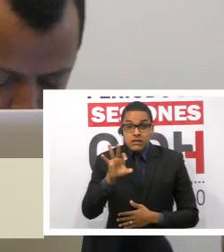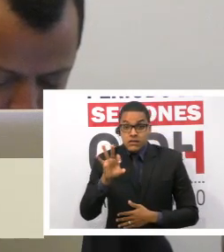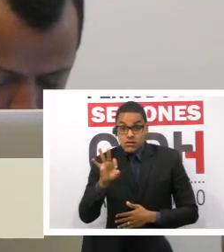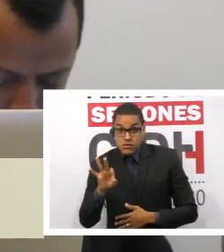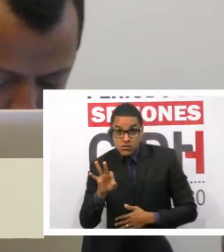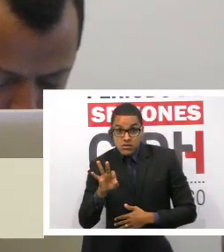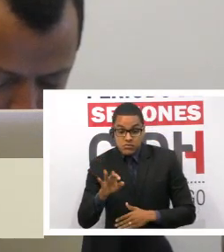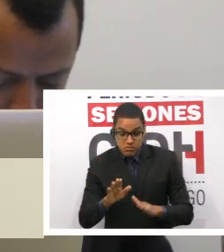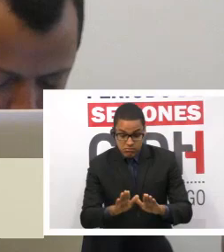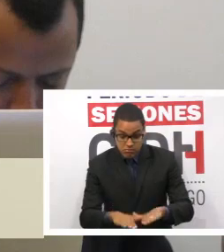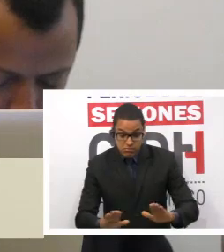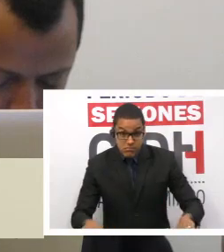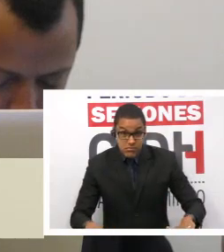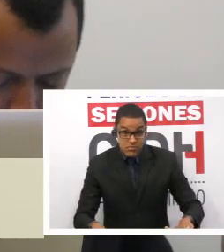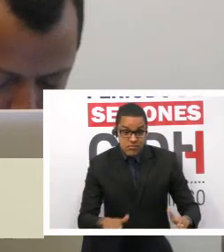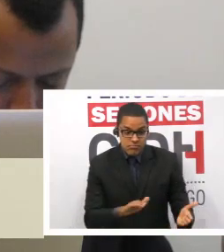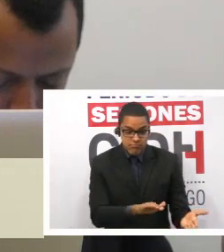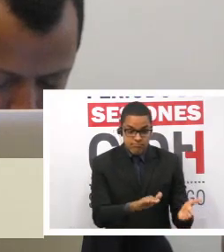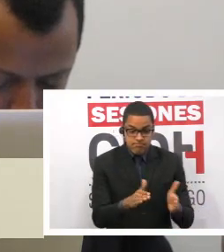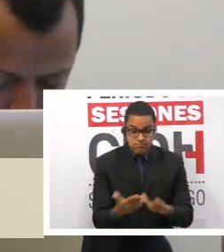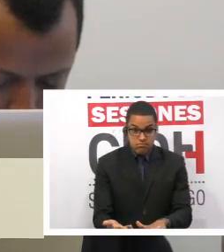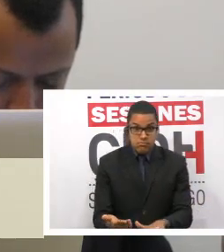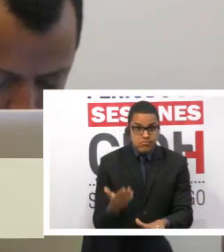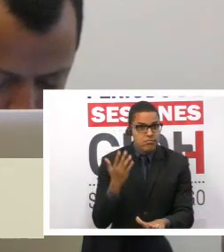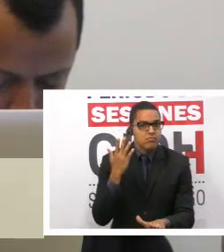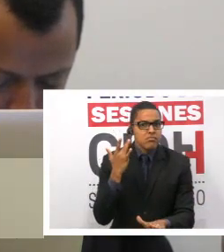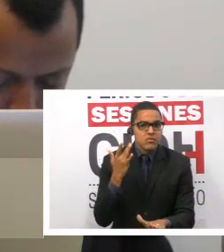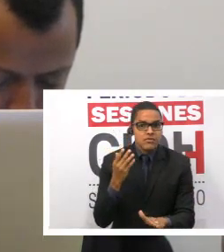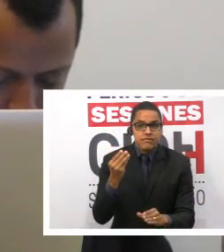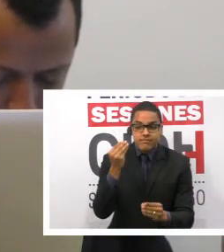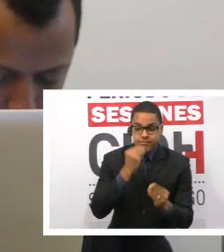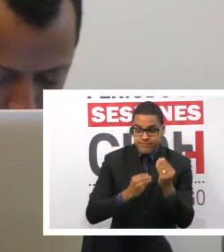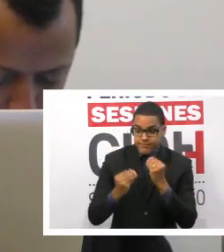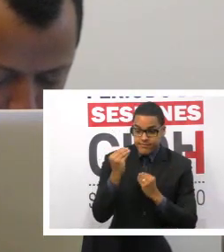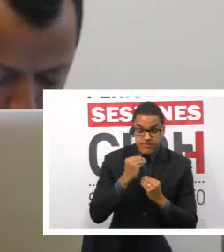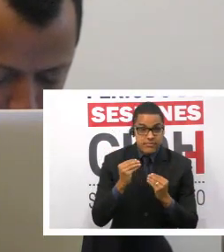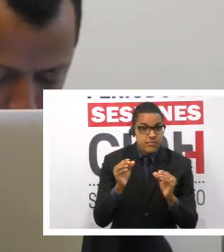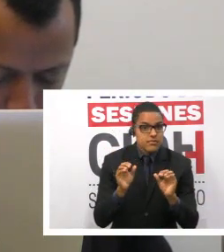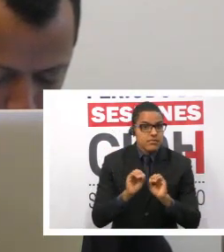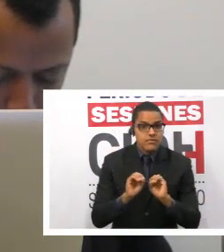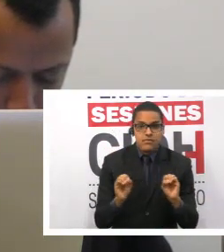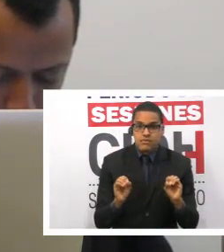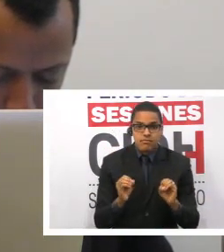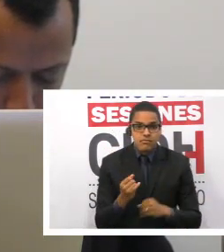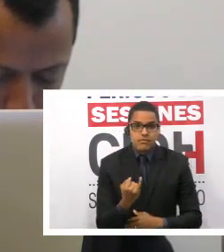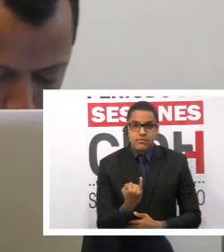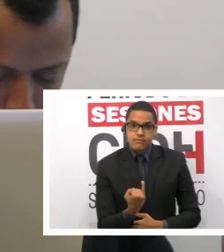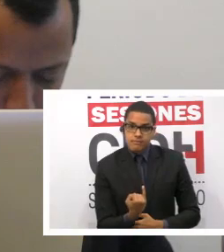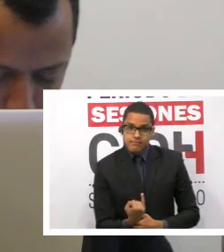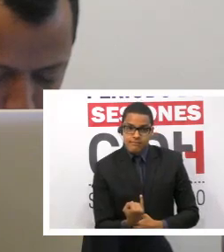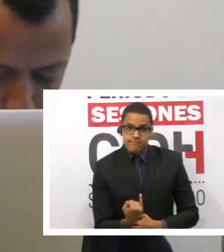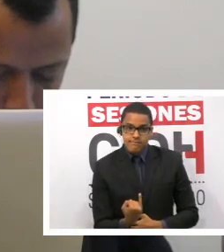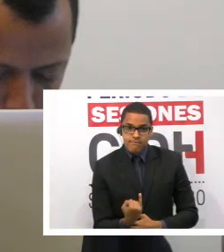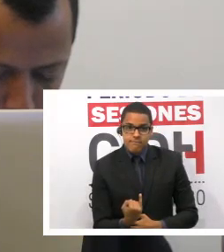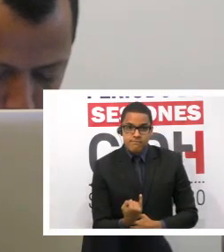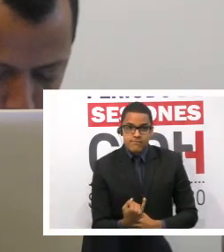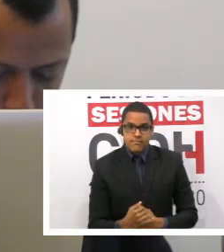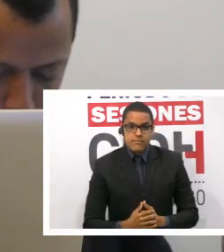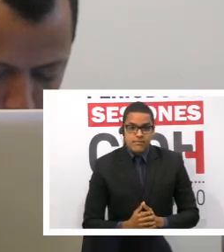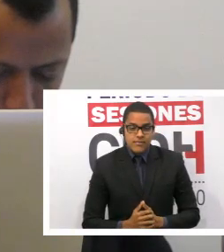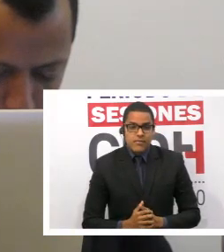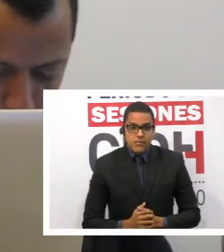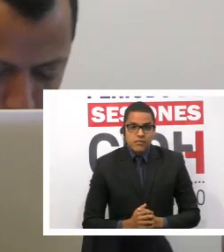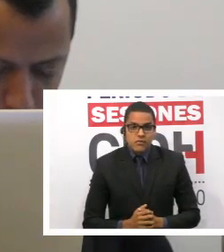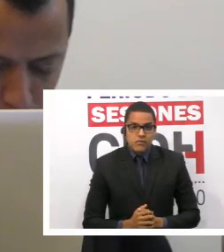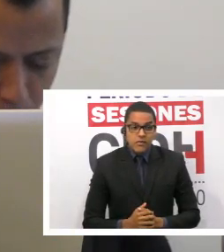en 2016 de las cuales el 73% fueron de niños y niñas indígenas algunos departamentos del país